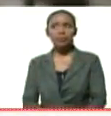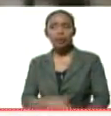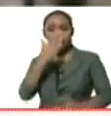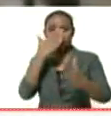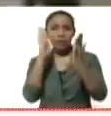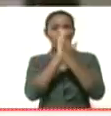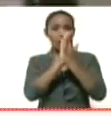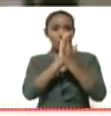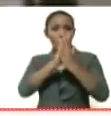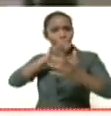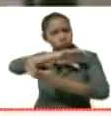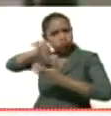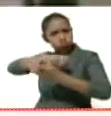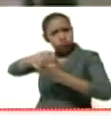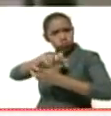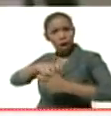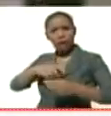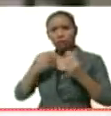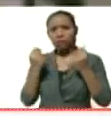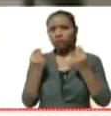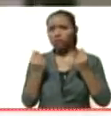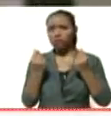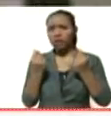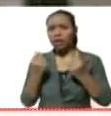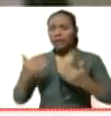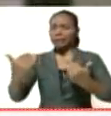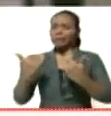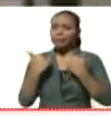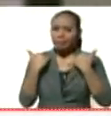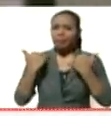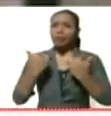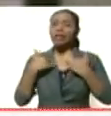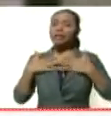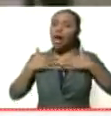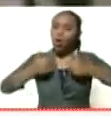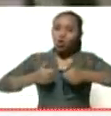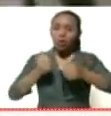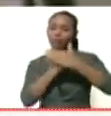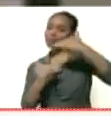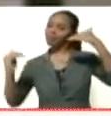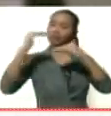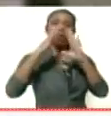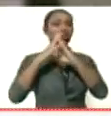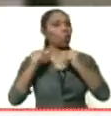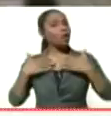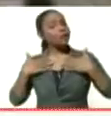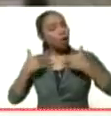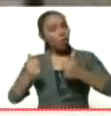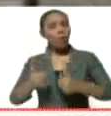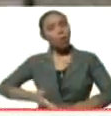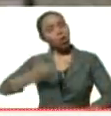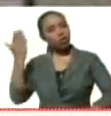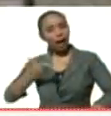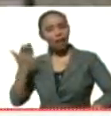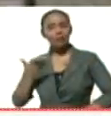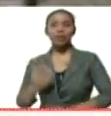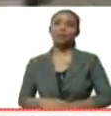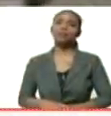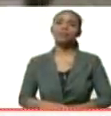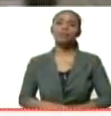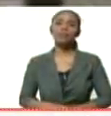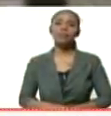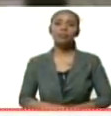enfrentando la crisis económica en sacrificio por la salud, por encima de todo la salud, por encima de todo la